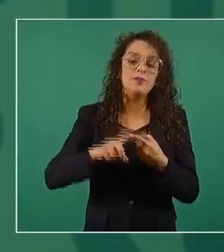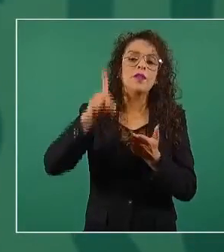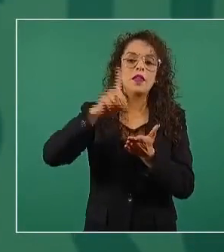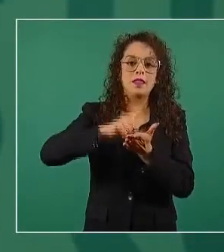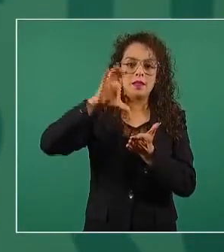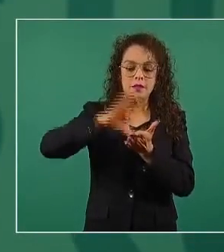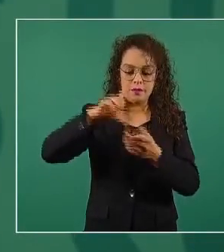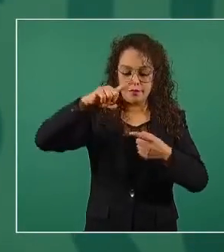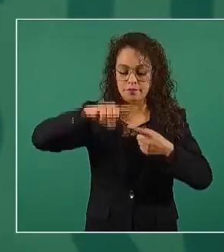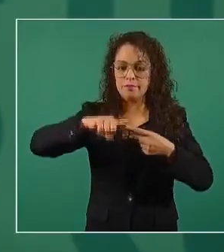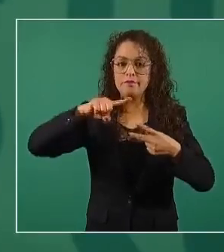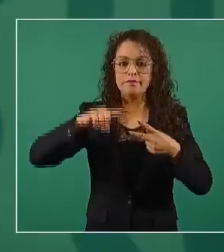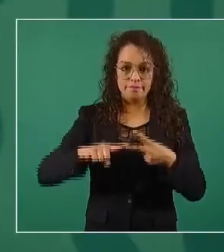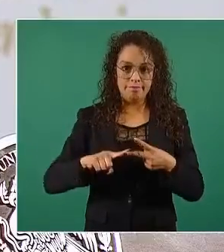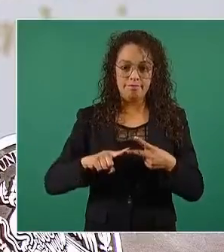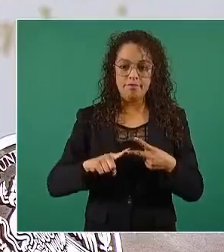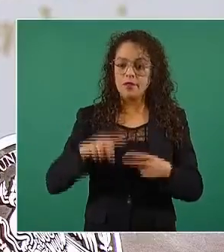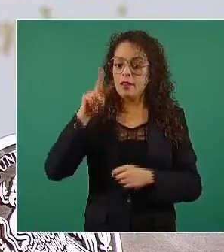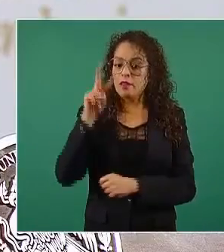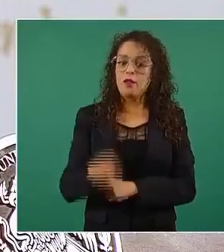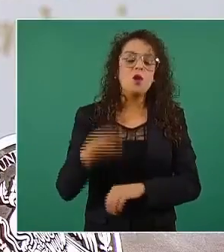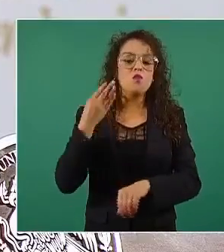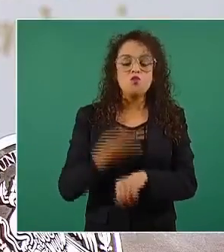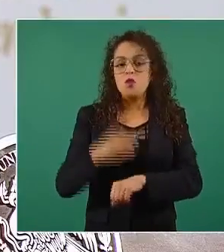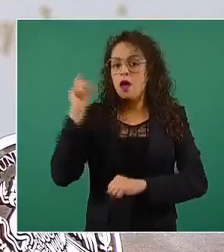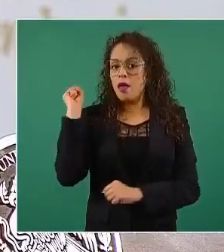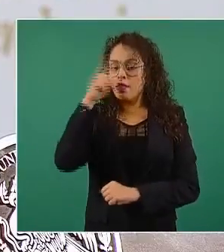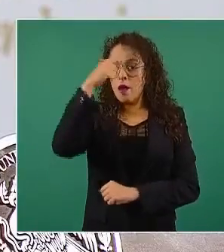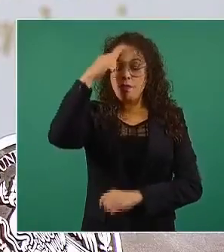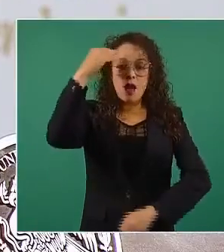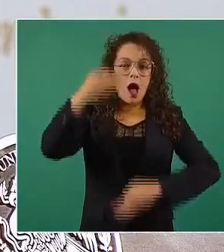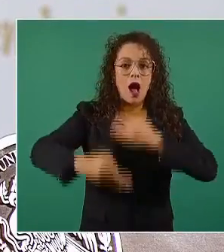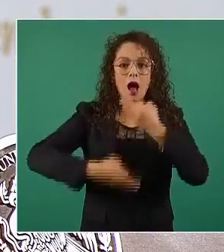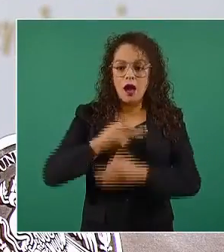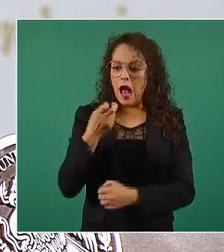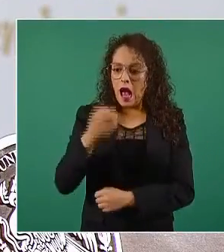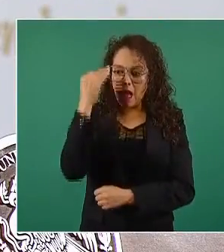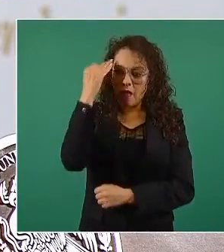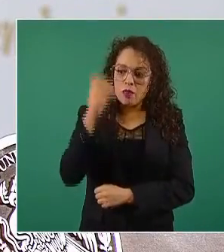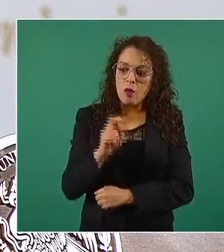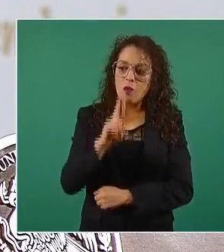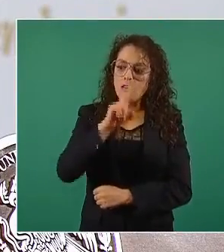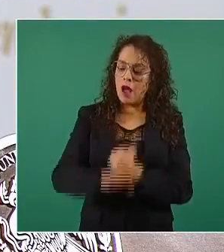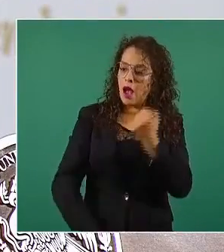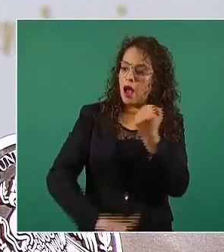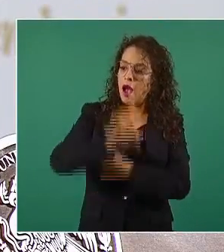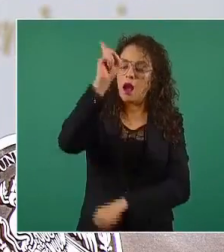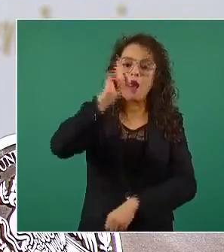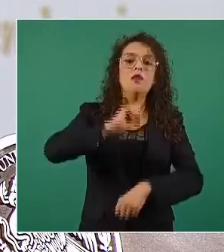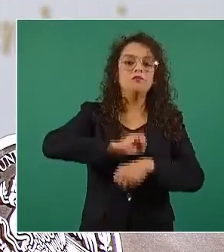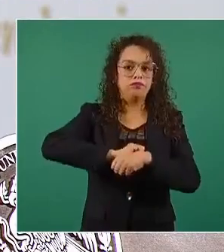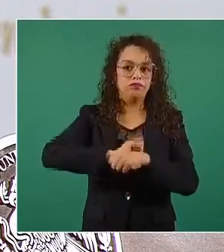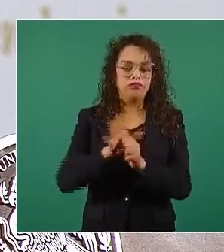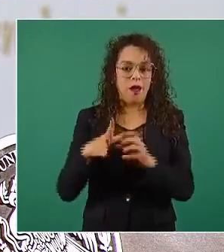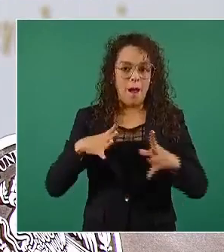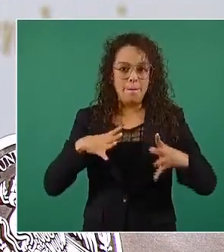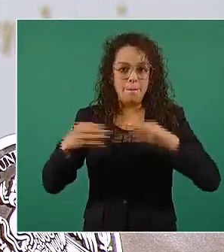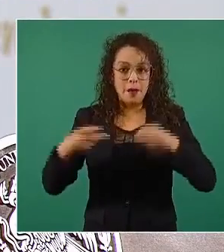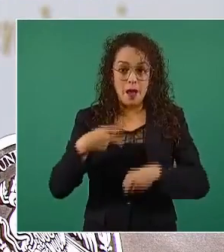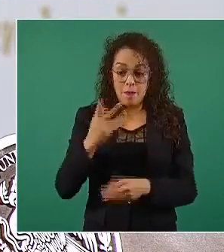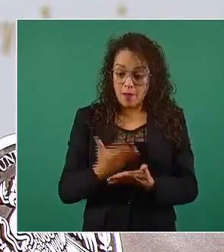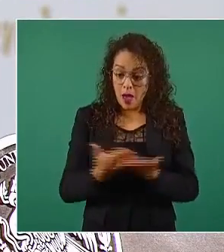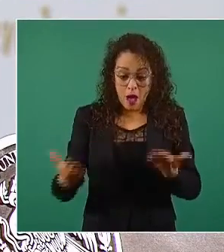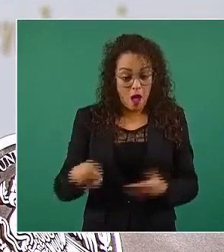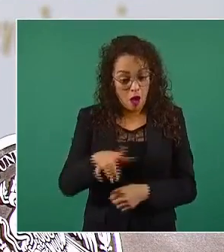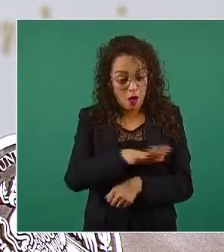momento histórico ha sido difícil para todos, pero para este sector lo ha sido mucho más. Como